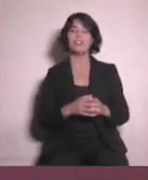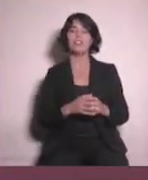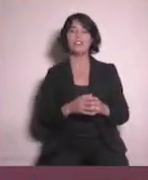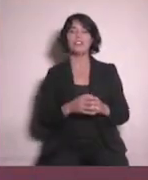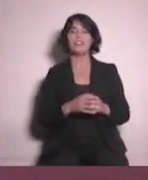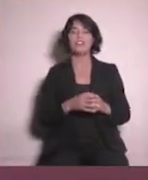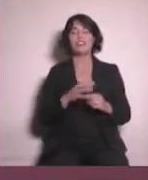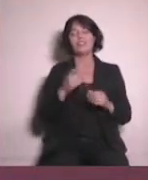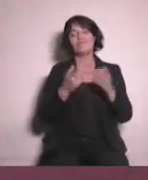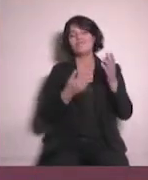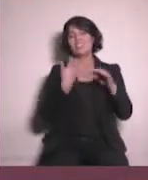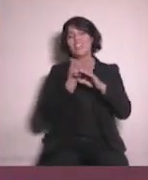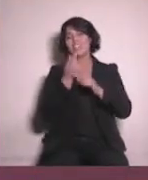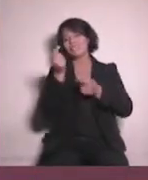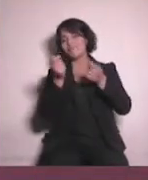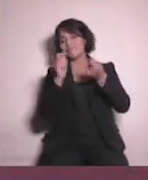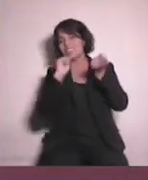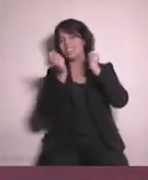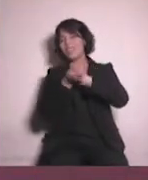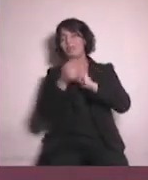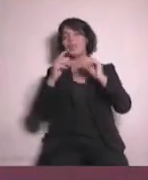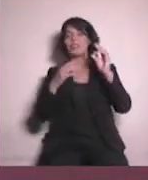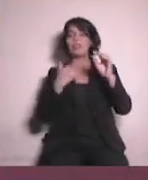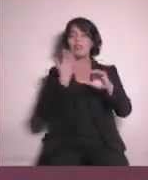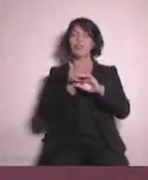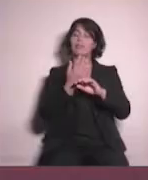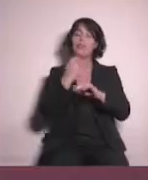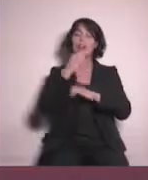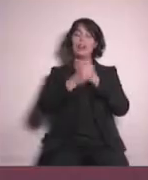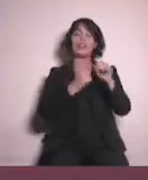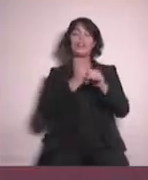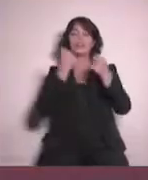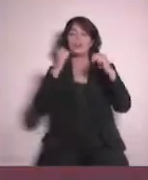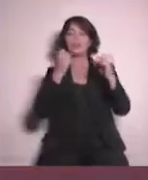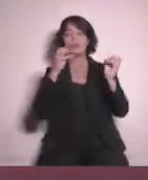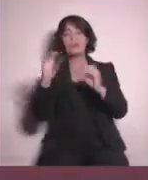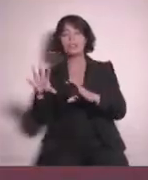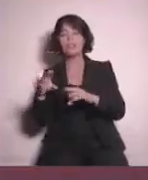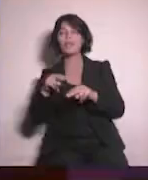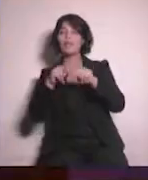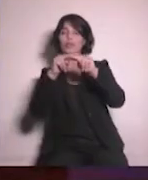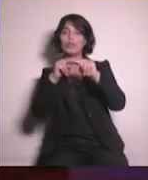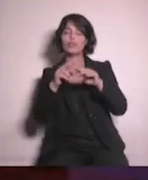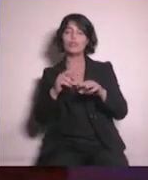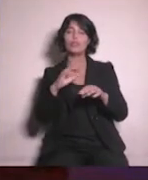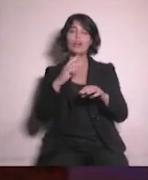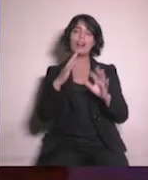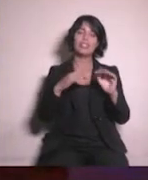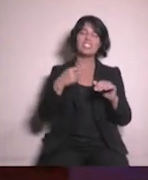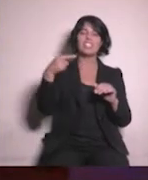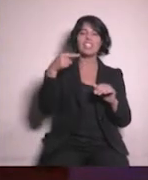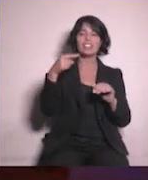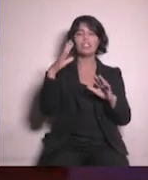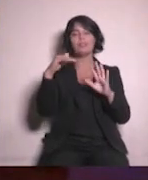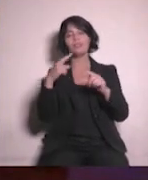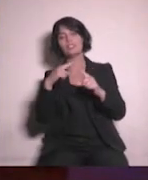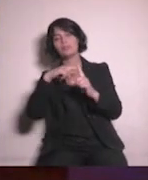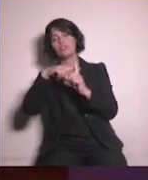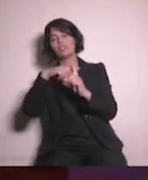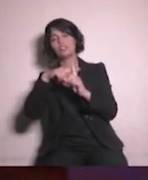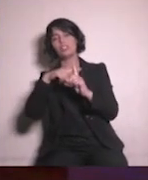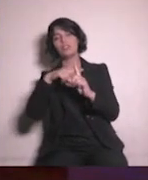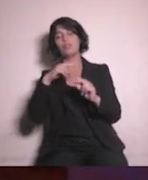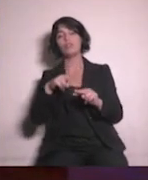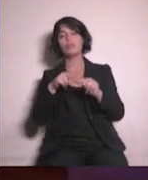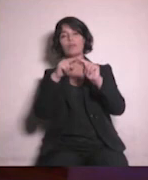mayor variabilidad y van a haber años en que se van a perder. El fondo A debiera tener rentabilidades negativas uno de cada 3 o cada 5 años